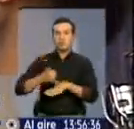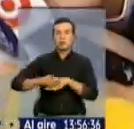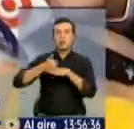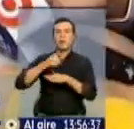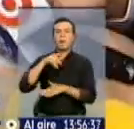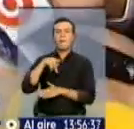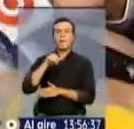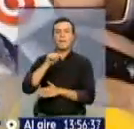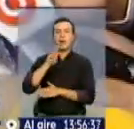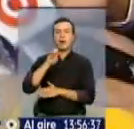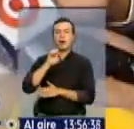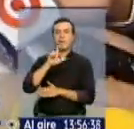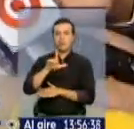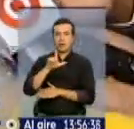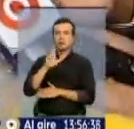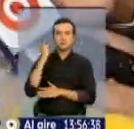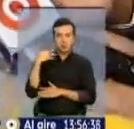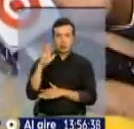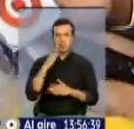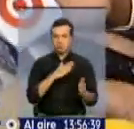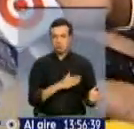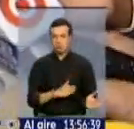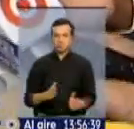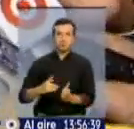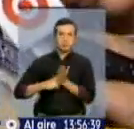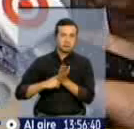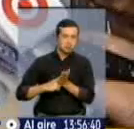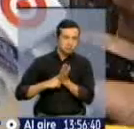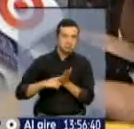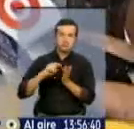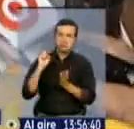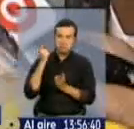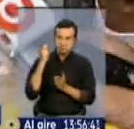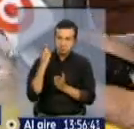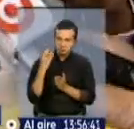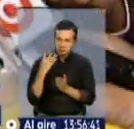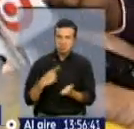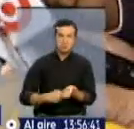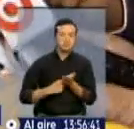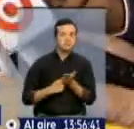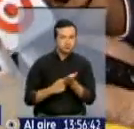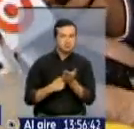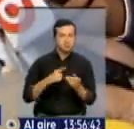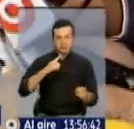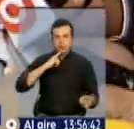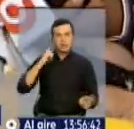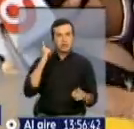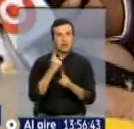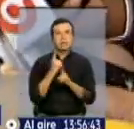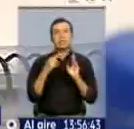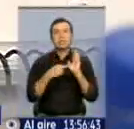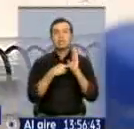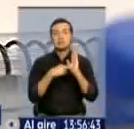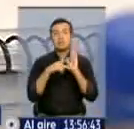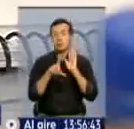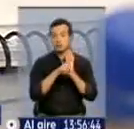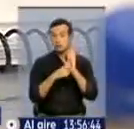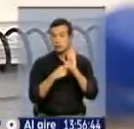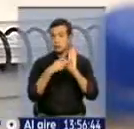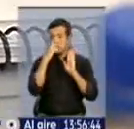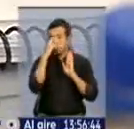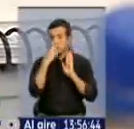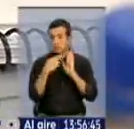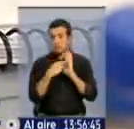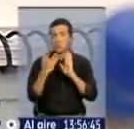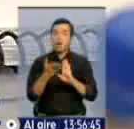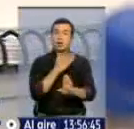Muñoz. Nosotros igual estamos preparados para sesionar las veces que fueran necesarios cumpliendo los requisitos legales. La Comisión días atrás